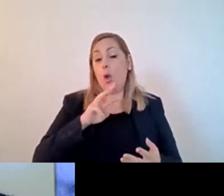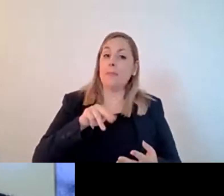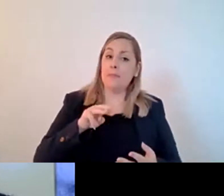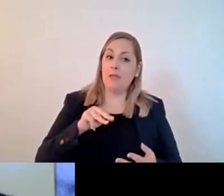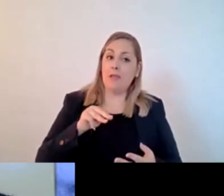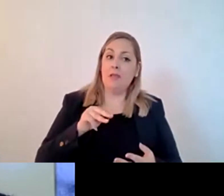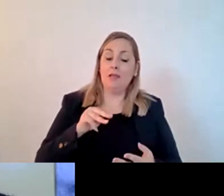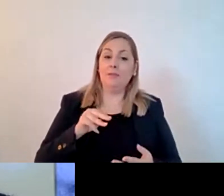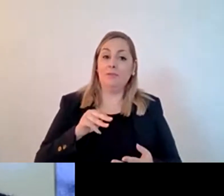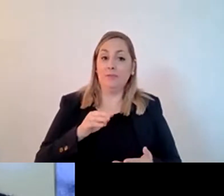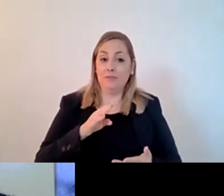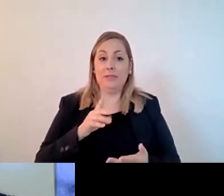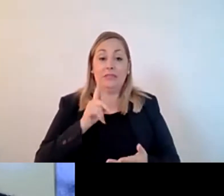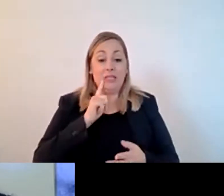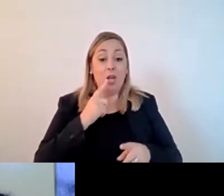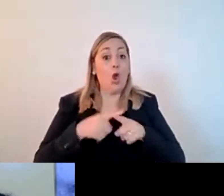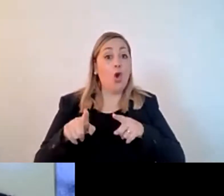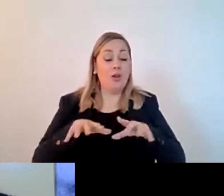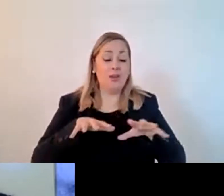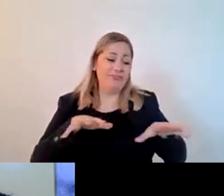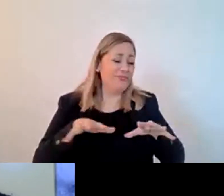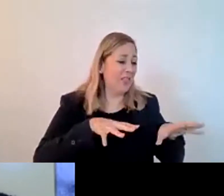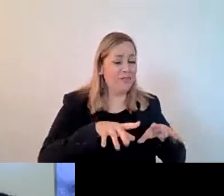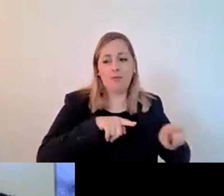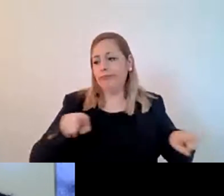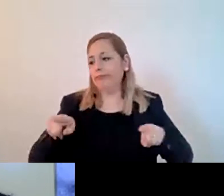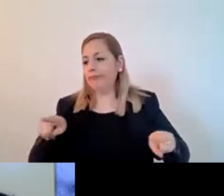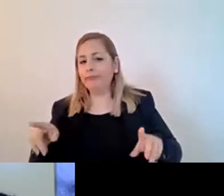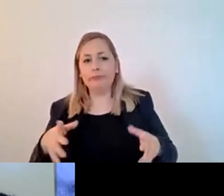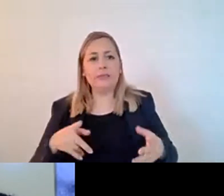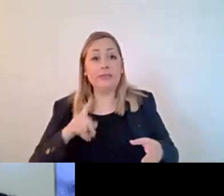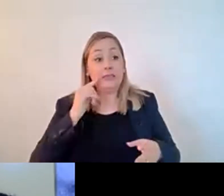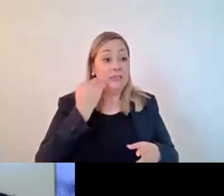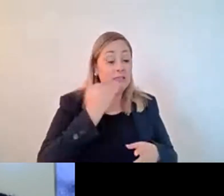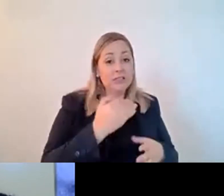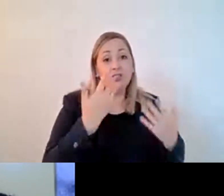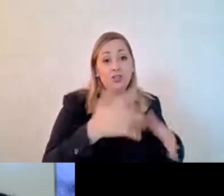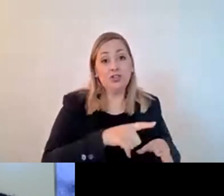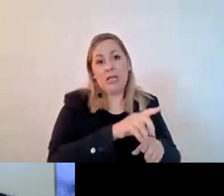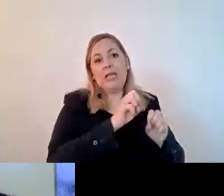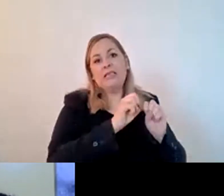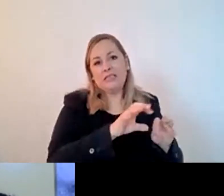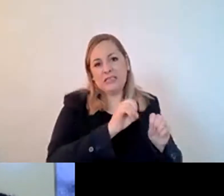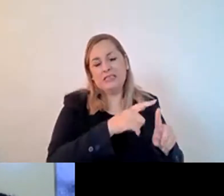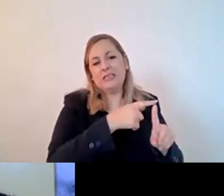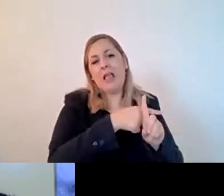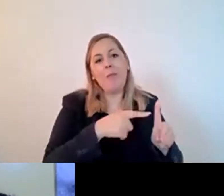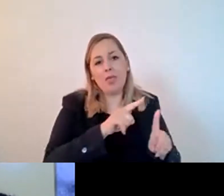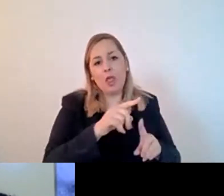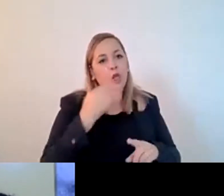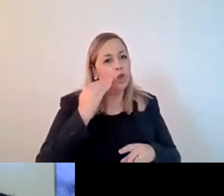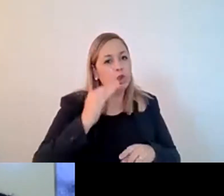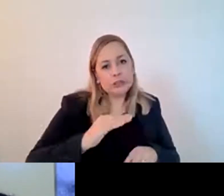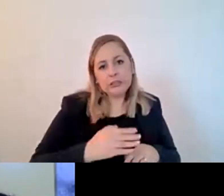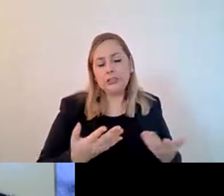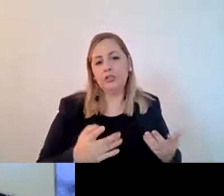tienen, debido a que tienen muchas otras cosas que hacer. Y si tiene un niño que ya está en la enseñanza media, que no es tan chiquito,